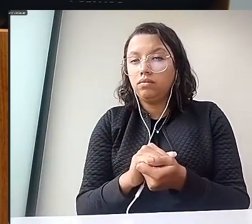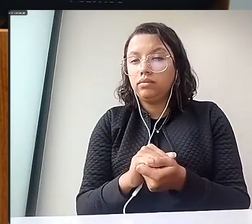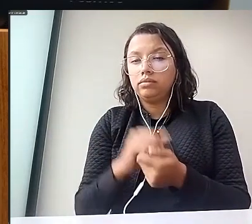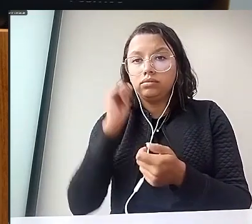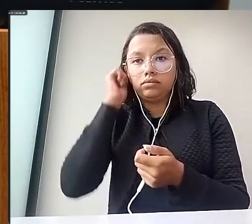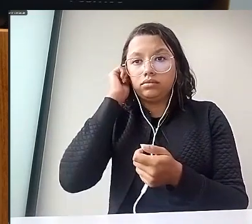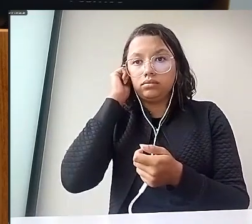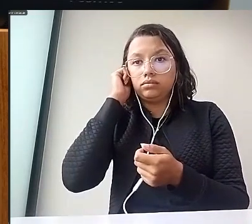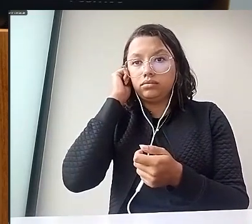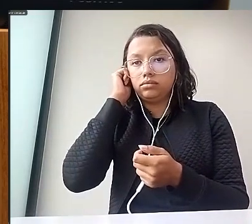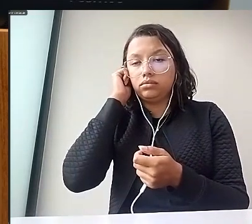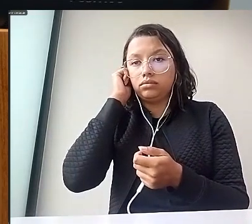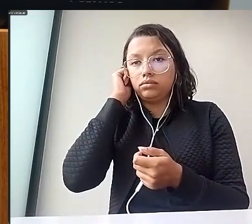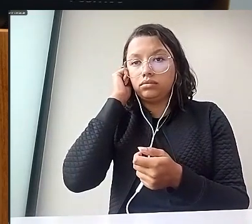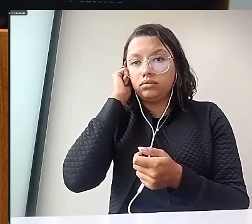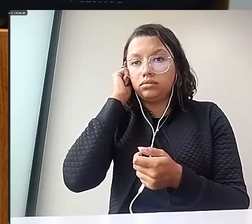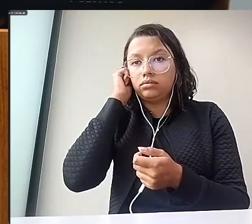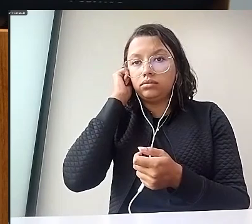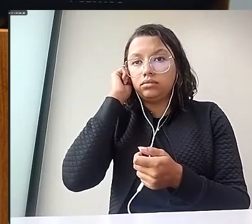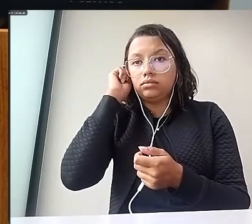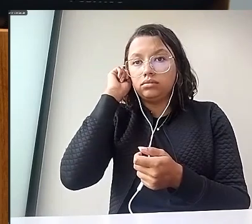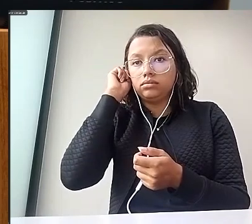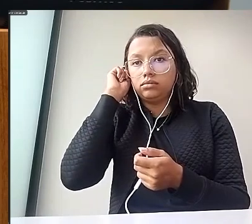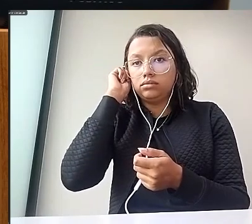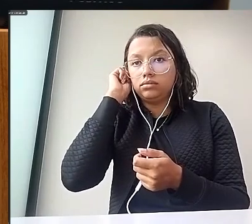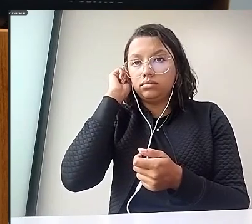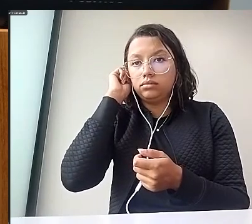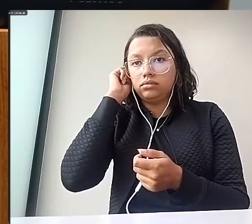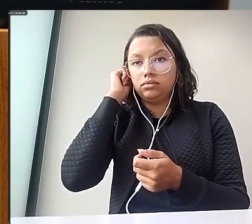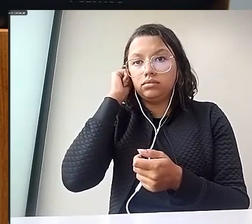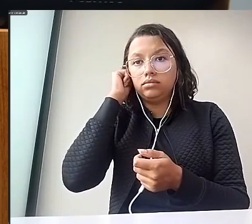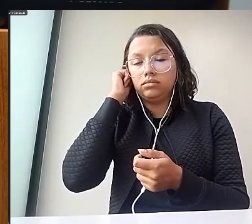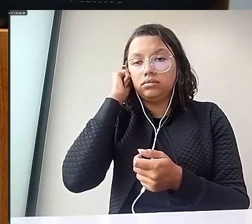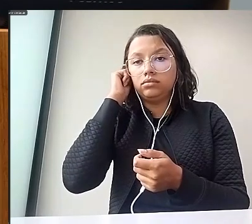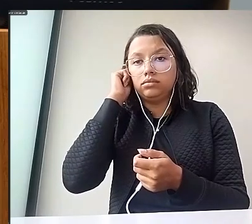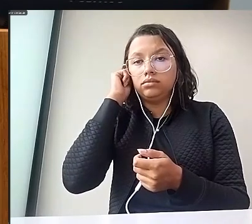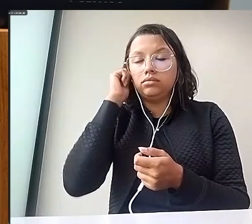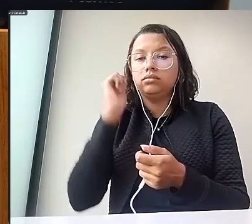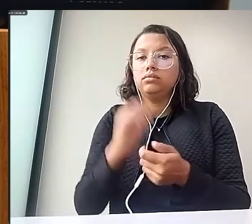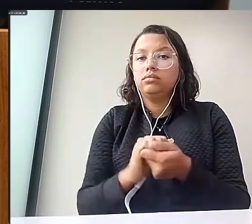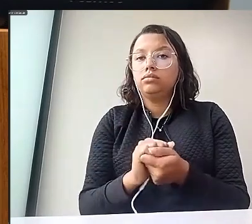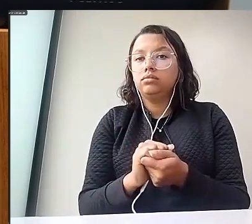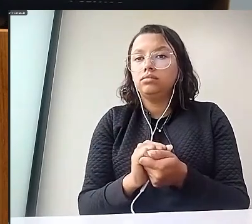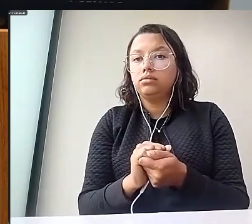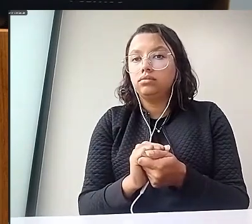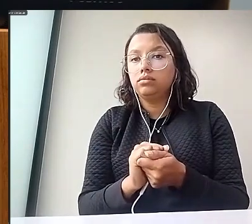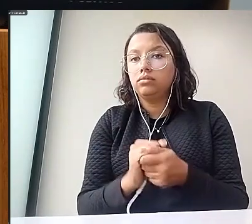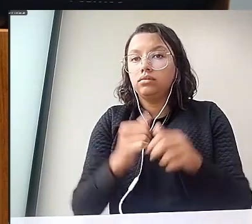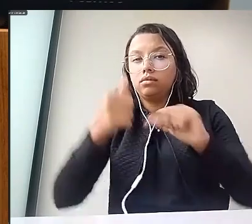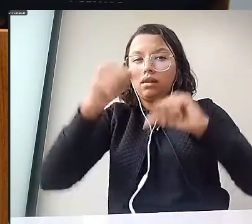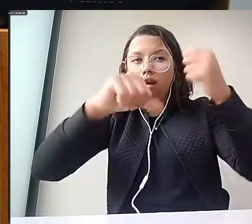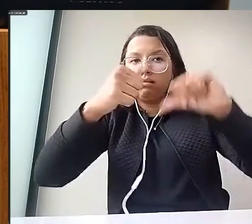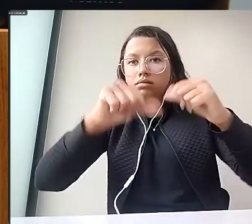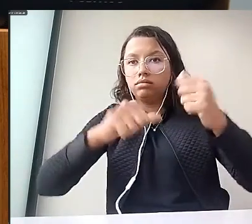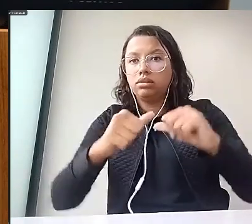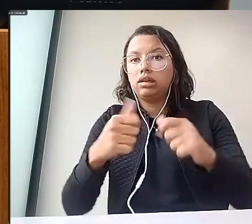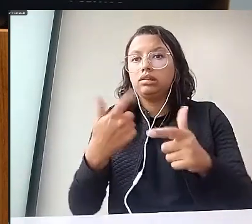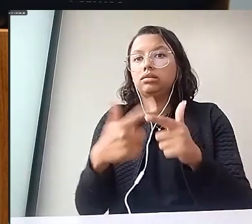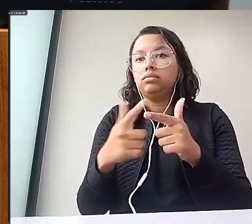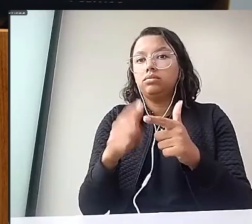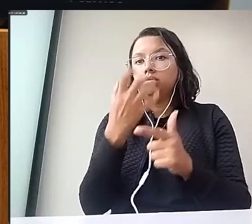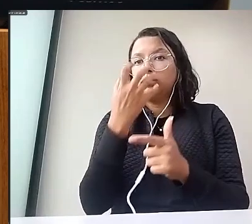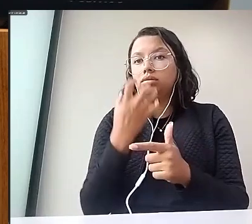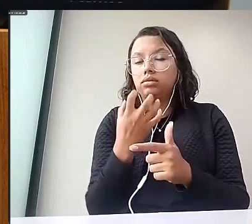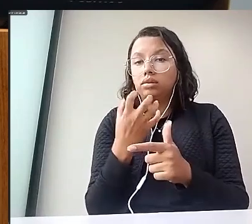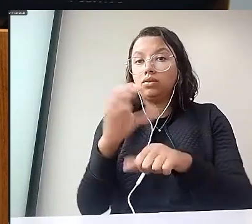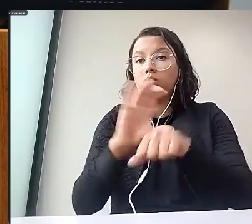a su Corte Suprema, Corte de Casación o Consejo de Estado, examinan si hay un problema serio de